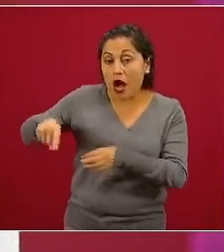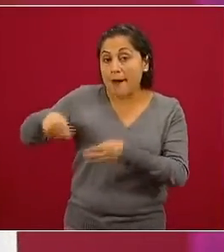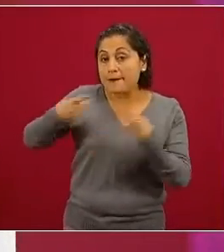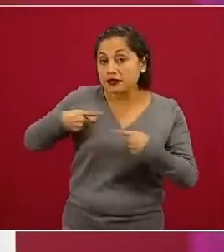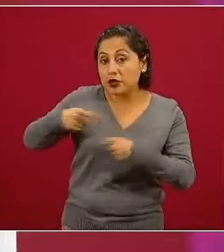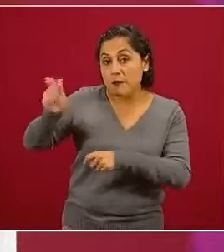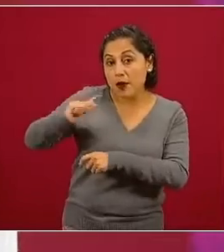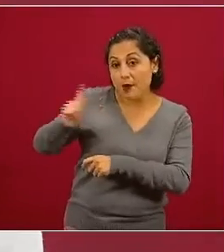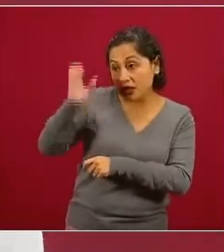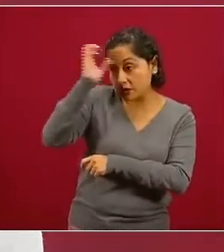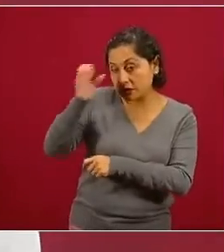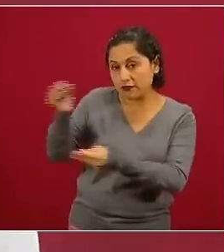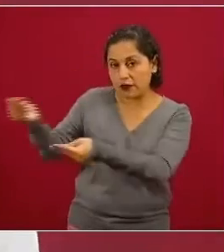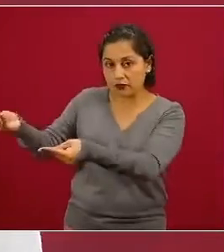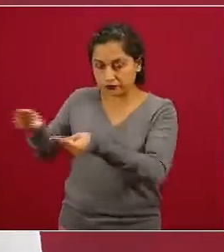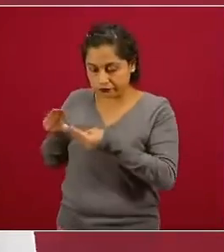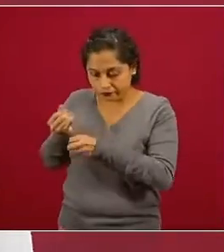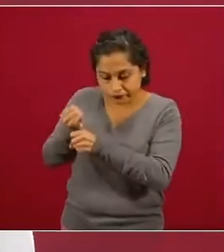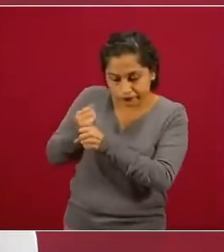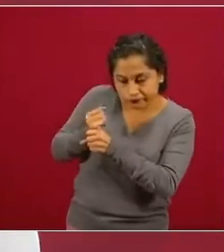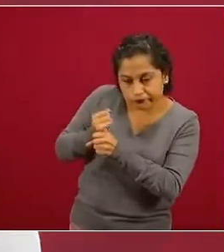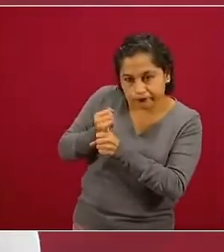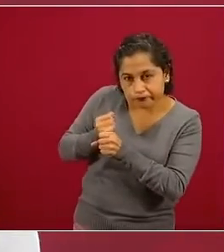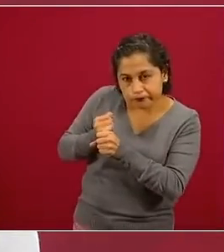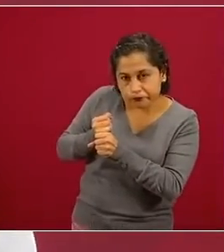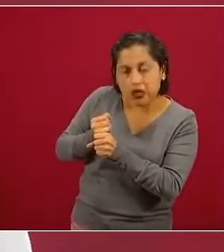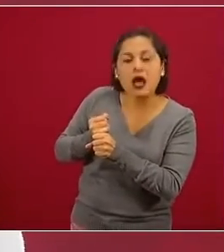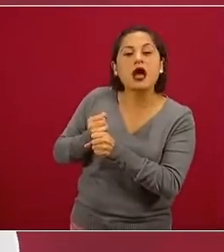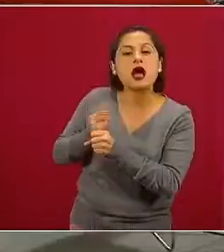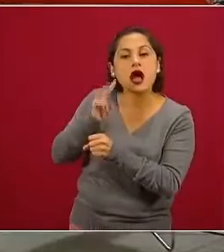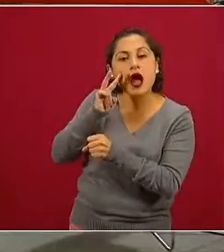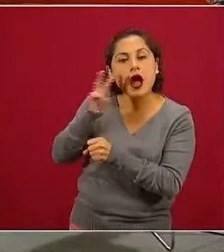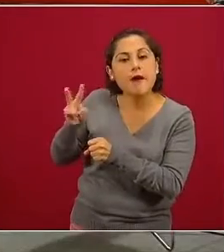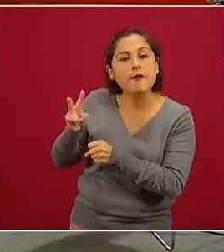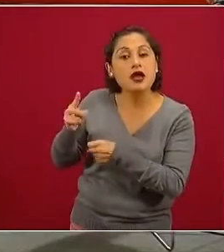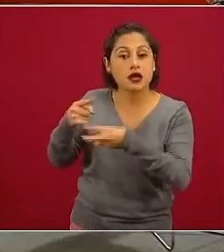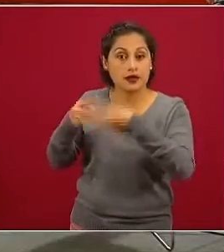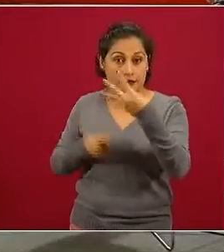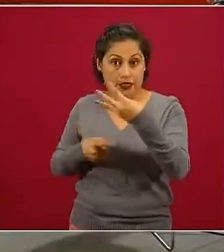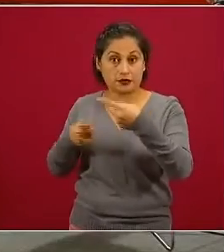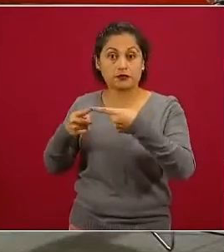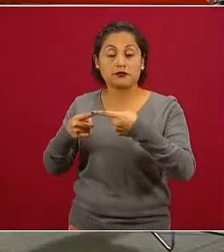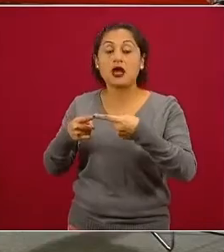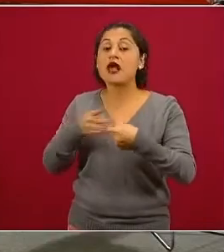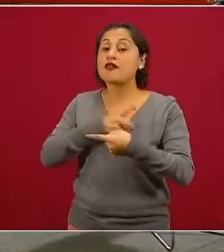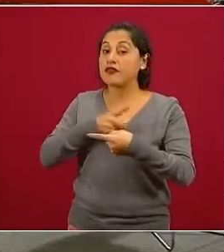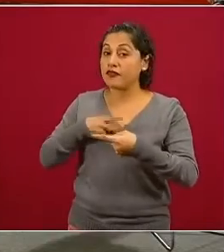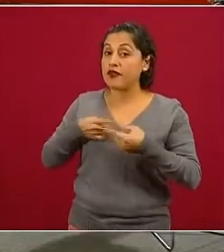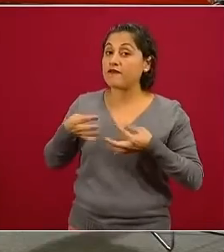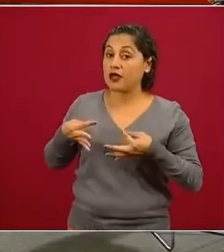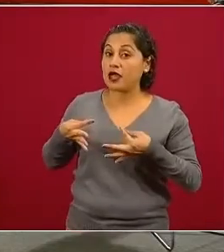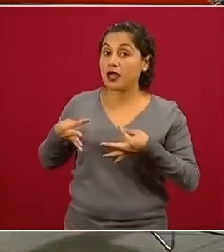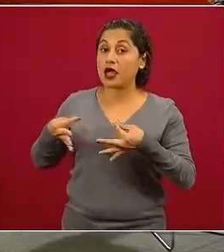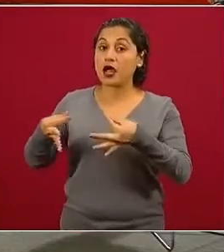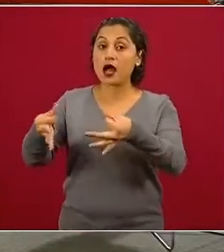seguridad sanitaria o de protección contra riesgos sanitarios, como es el caso de la COFEPRIS mexicana, las agencias de